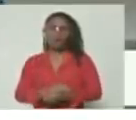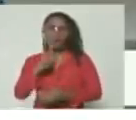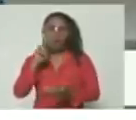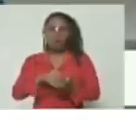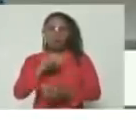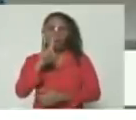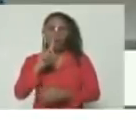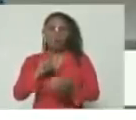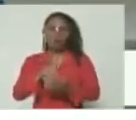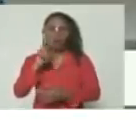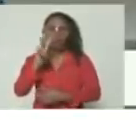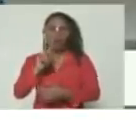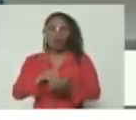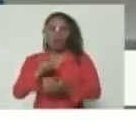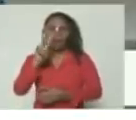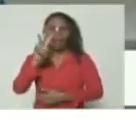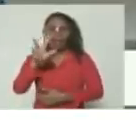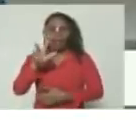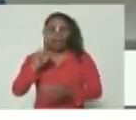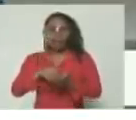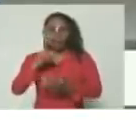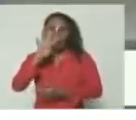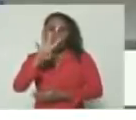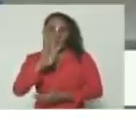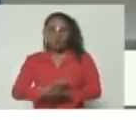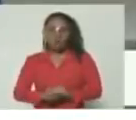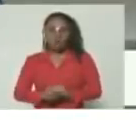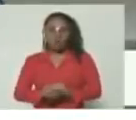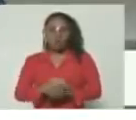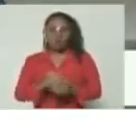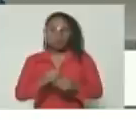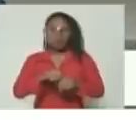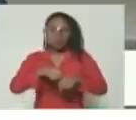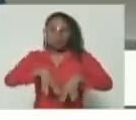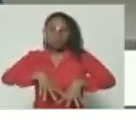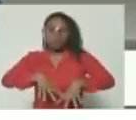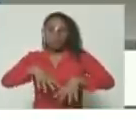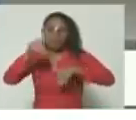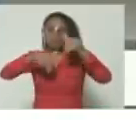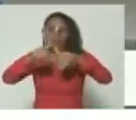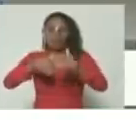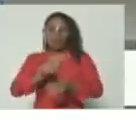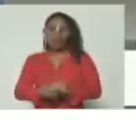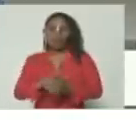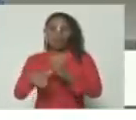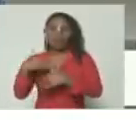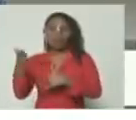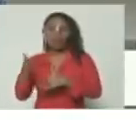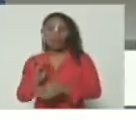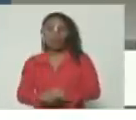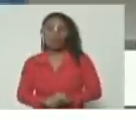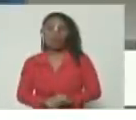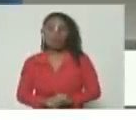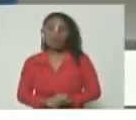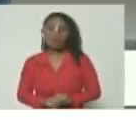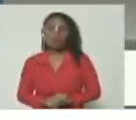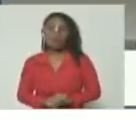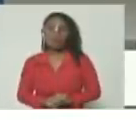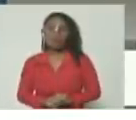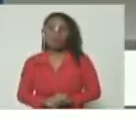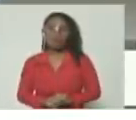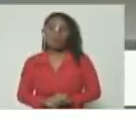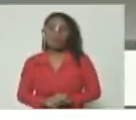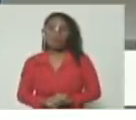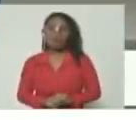2002, 2003, 2004, retiradas de elecciones, después que se nos fue de